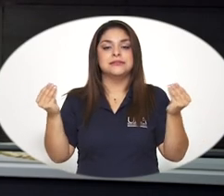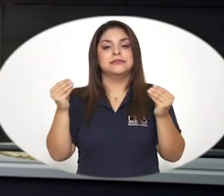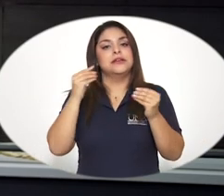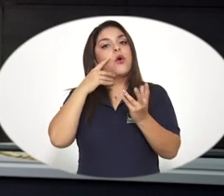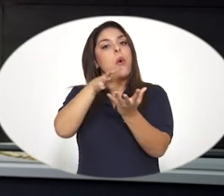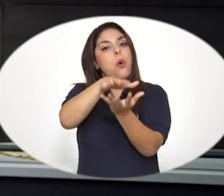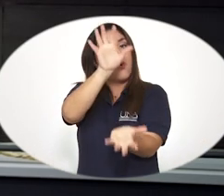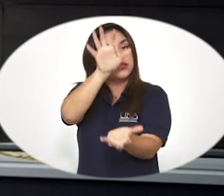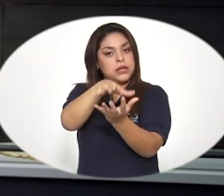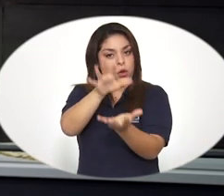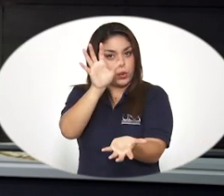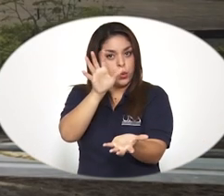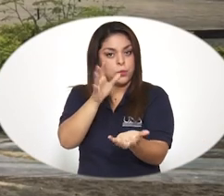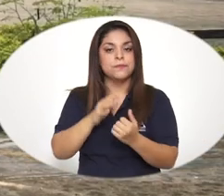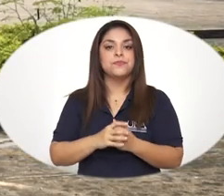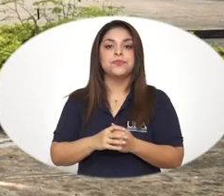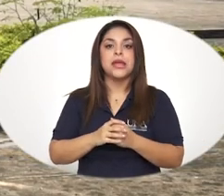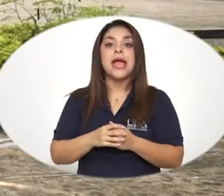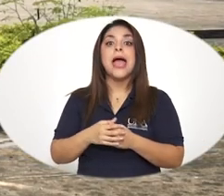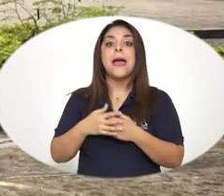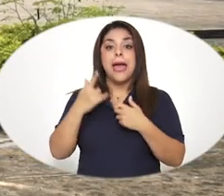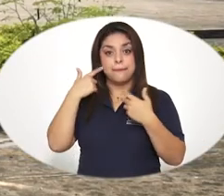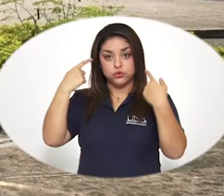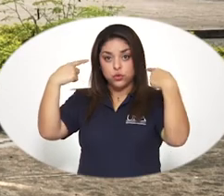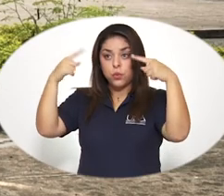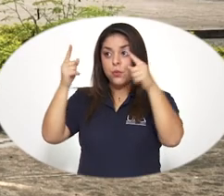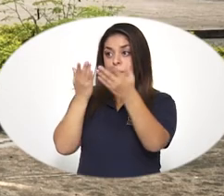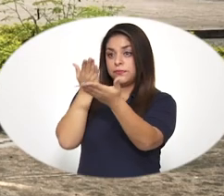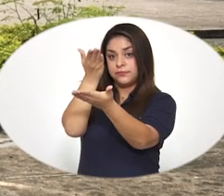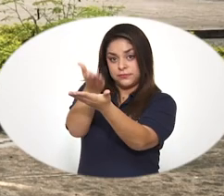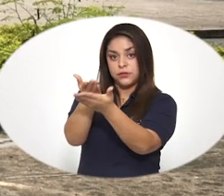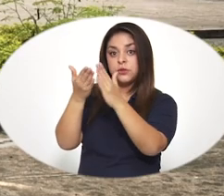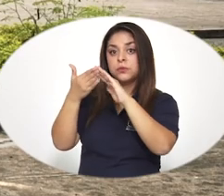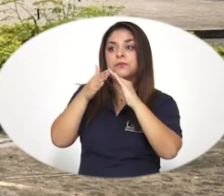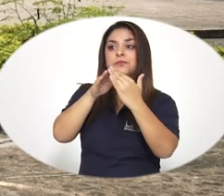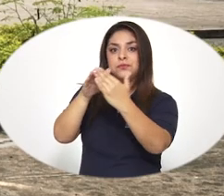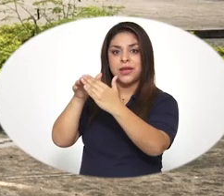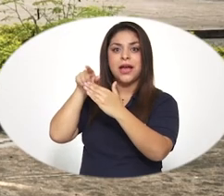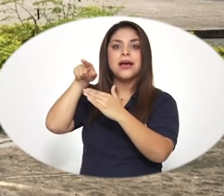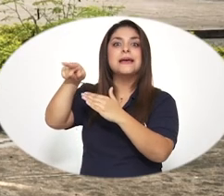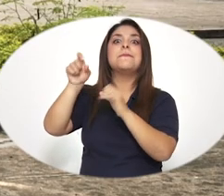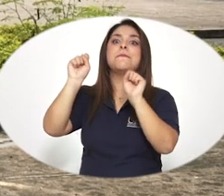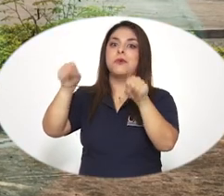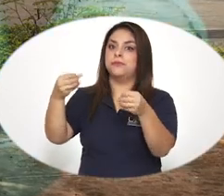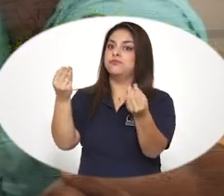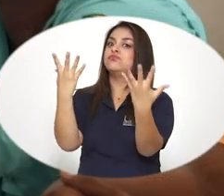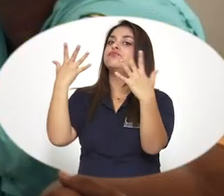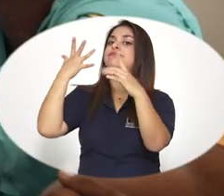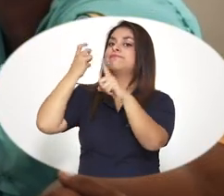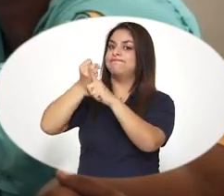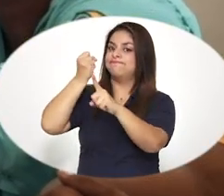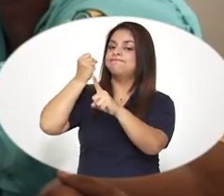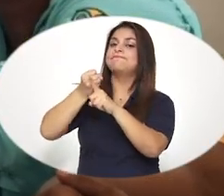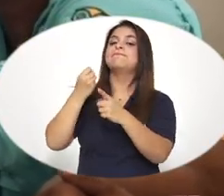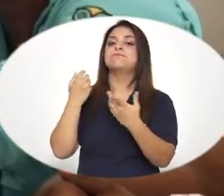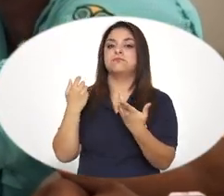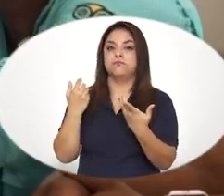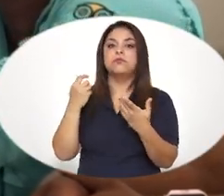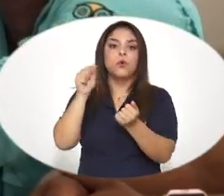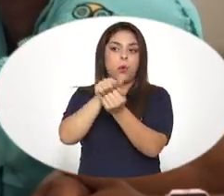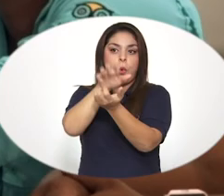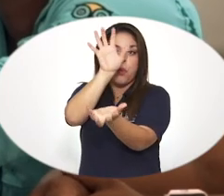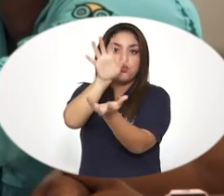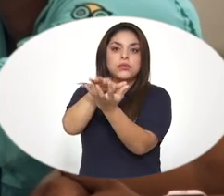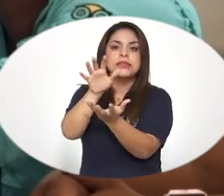de cocodrilos. Hemos podido llegar a comunidades que potencialmente podrían tener muchos incidentes